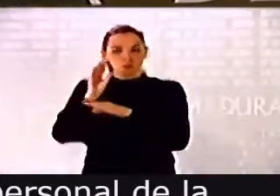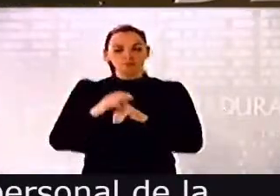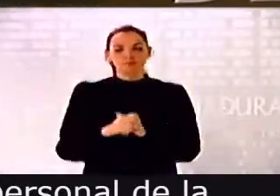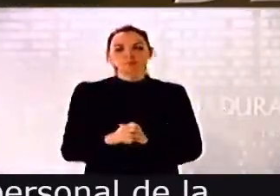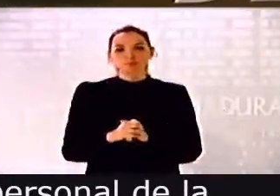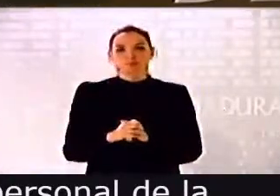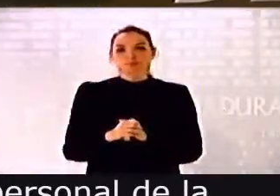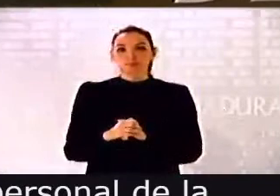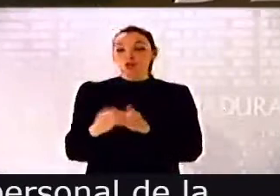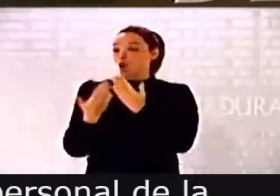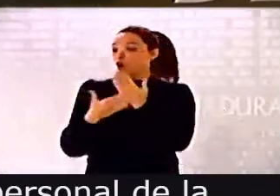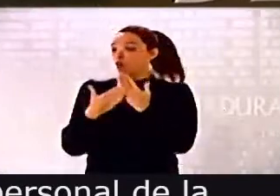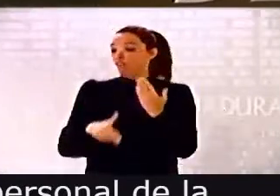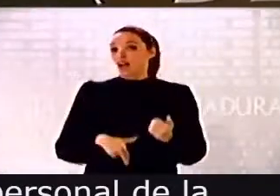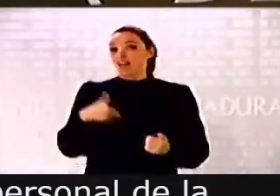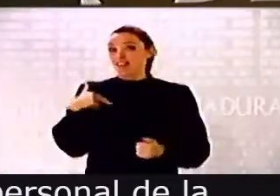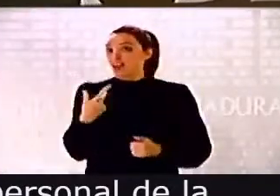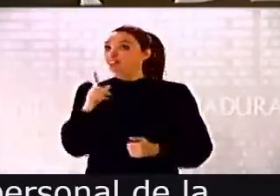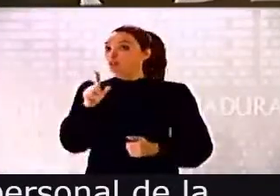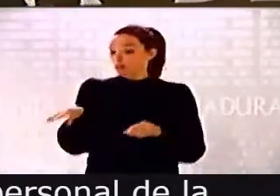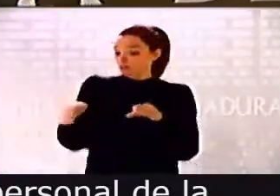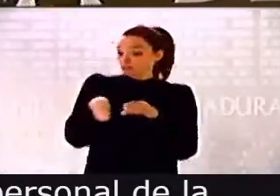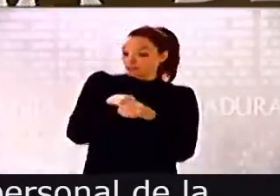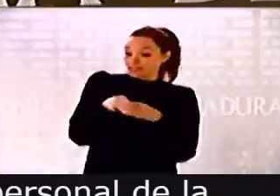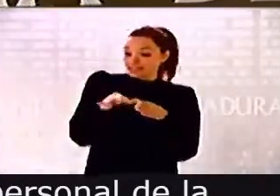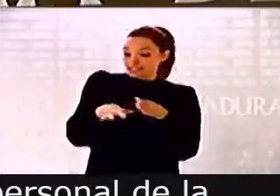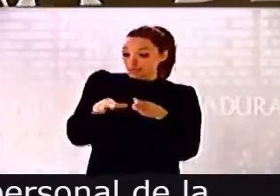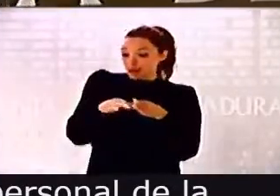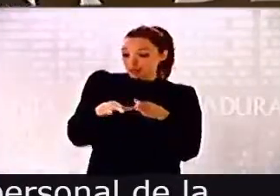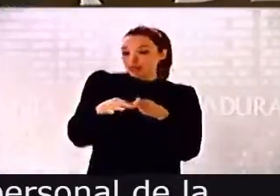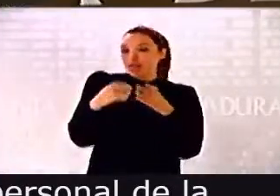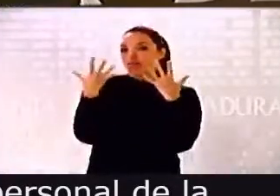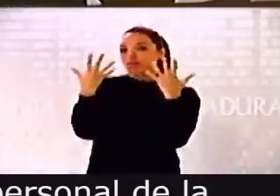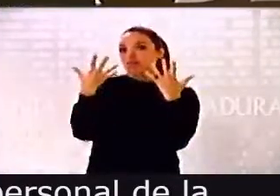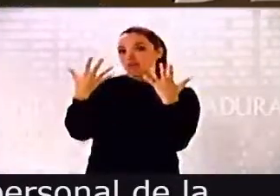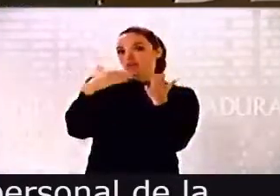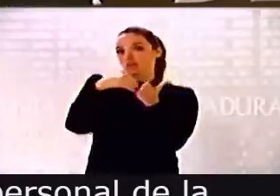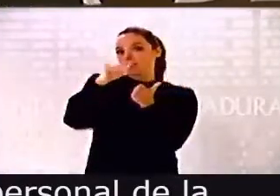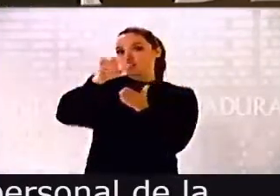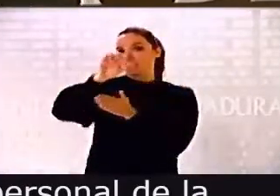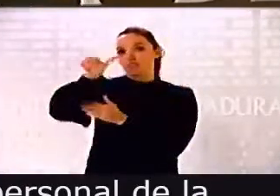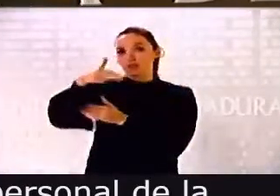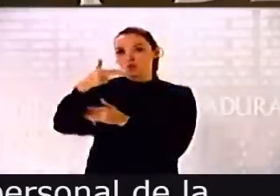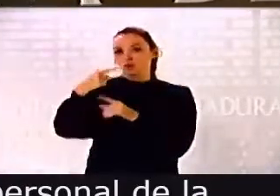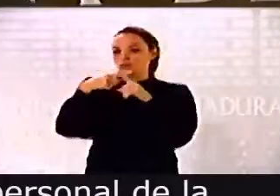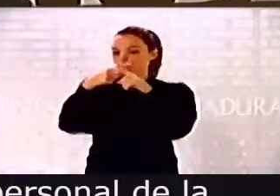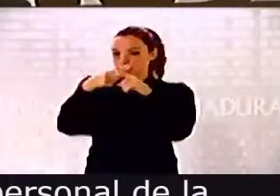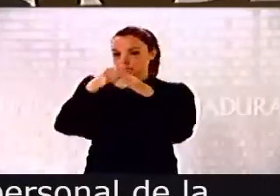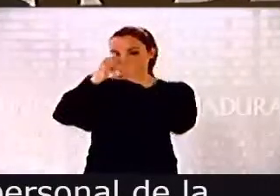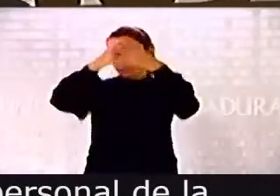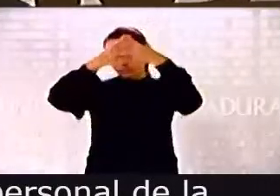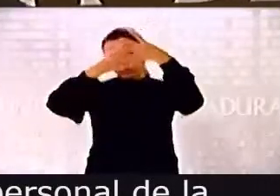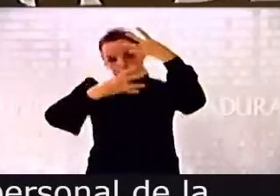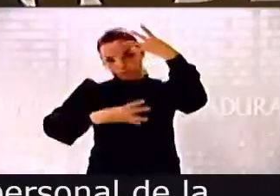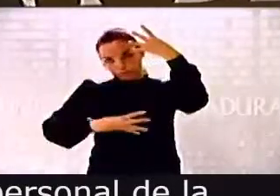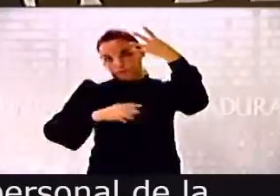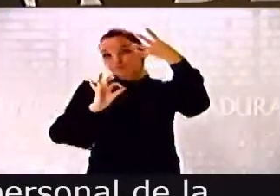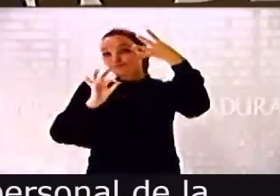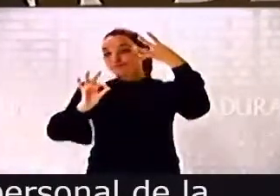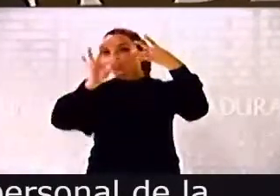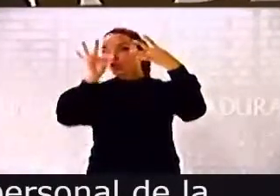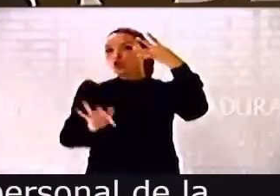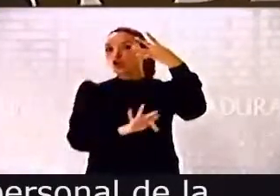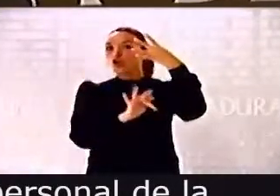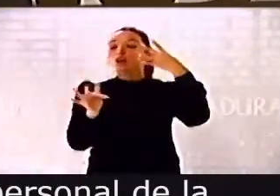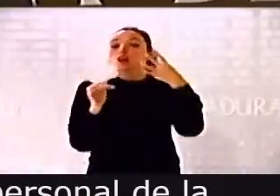Administración General, incluido el SEPAZ, 10 millones de euros. Así se desglosan esos 86 millones